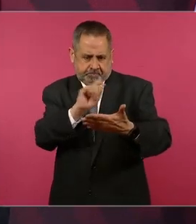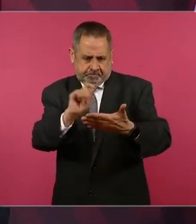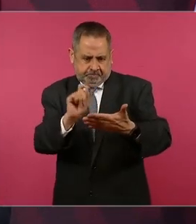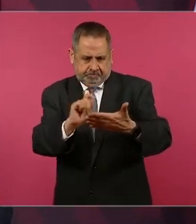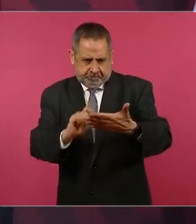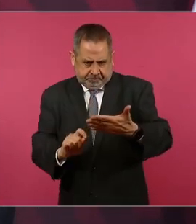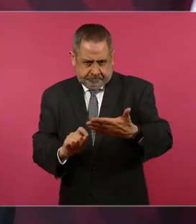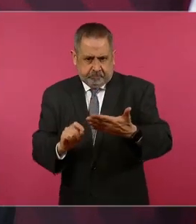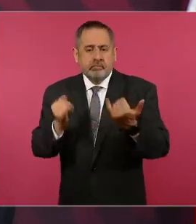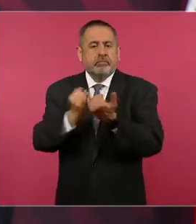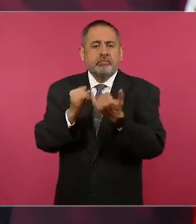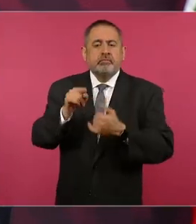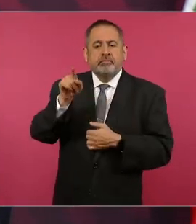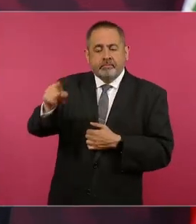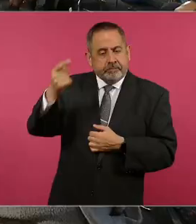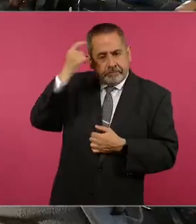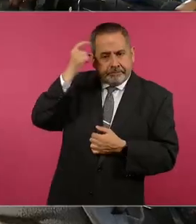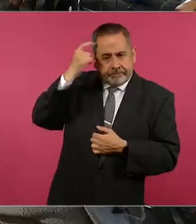abierta